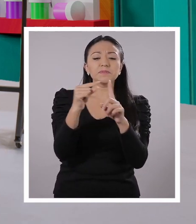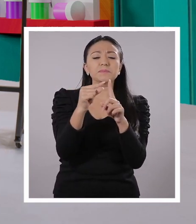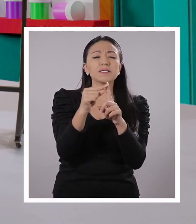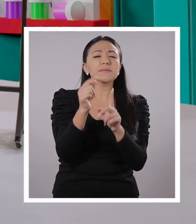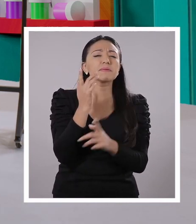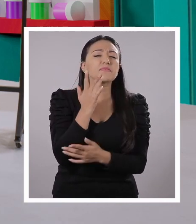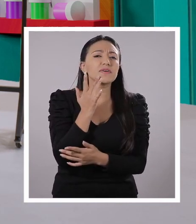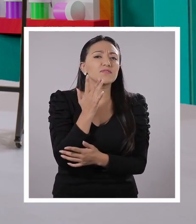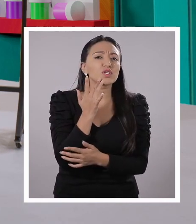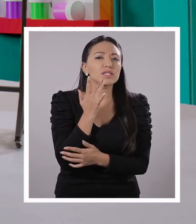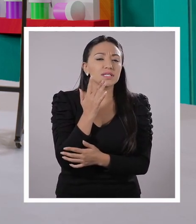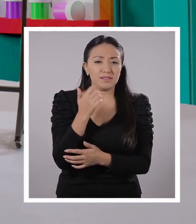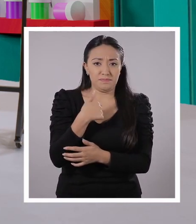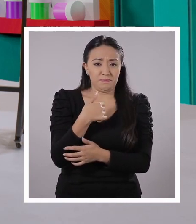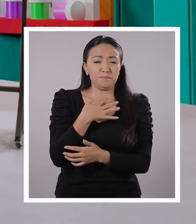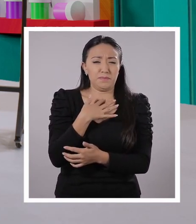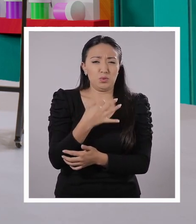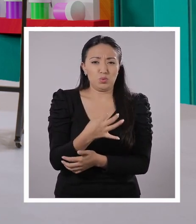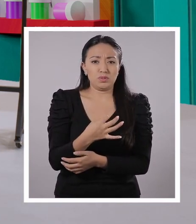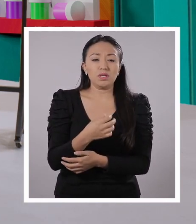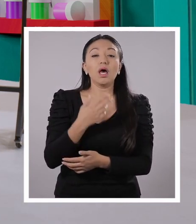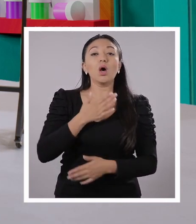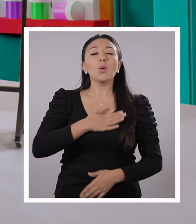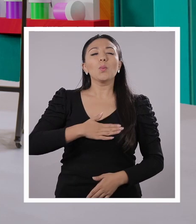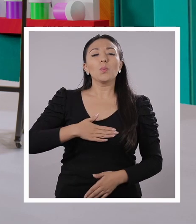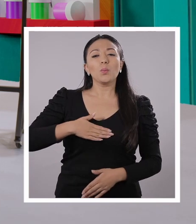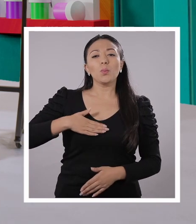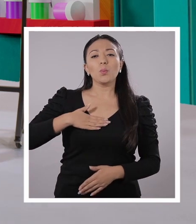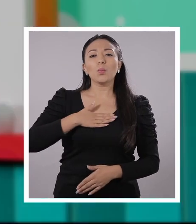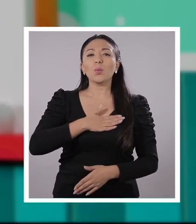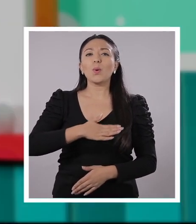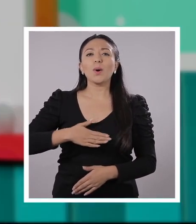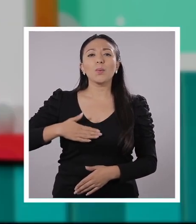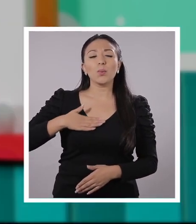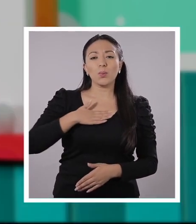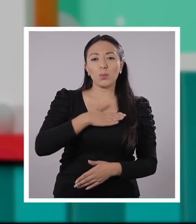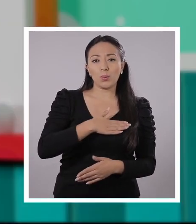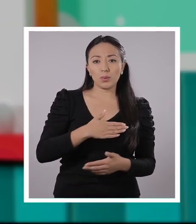Una de mis palabras favoritas de cortesía. Por favor.